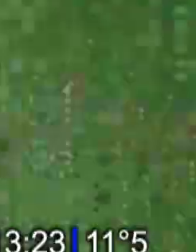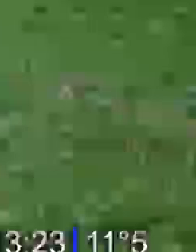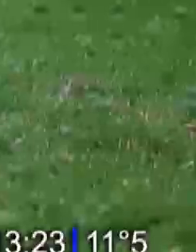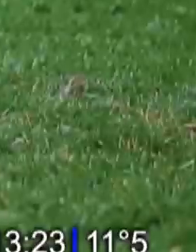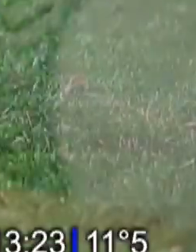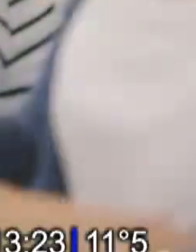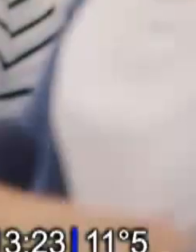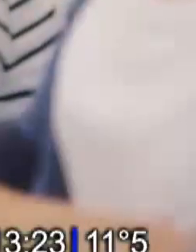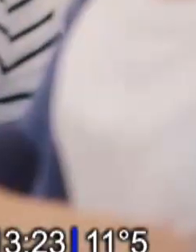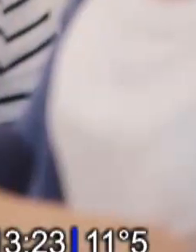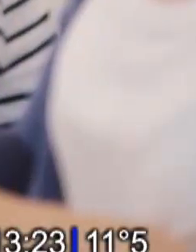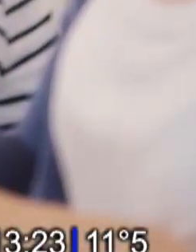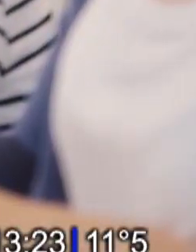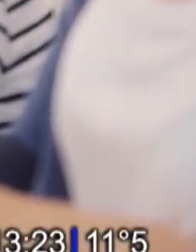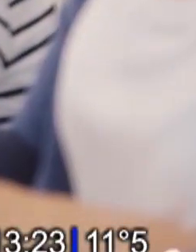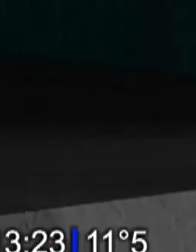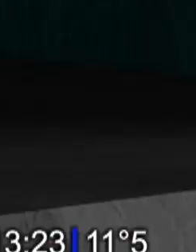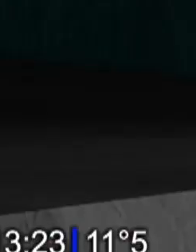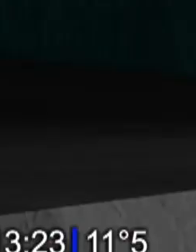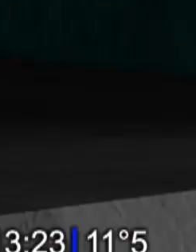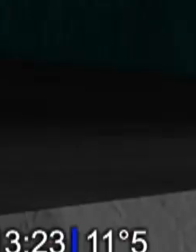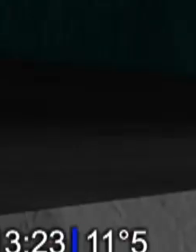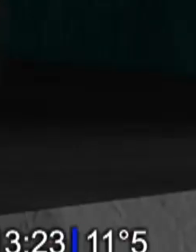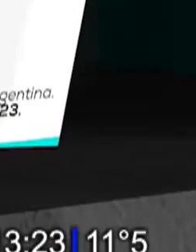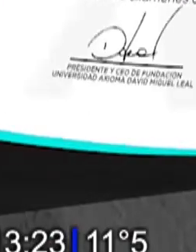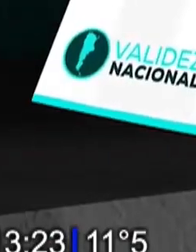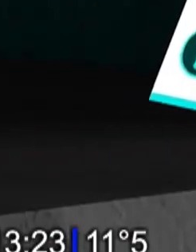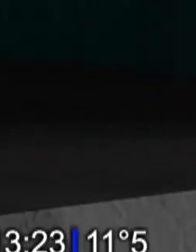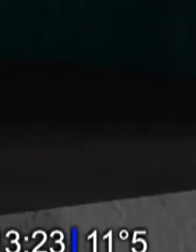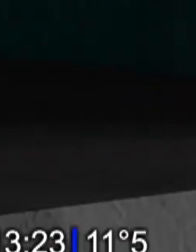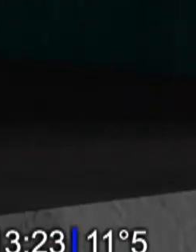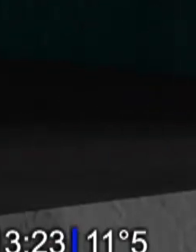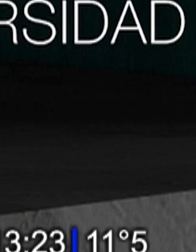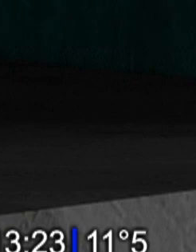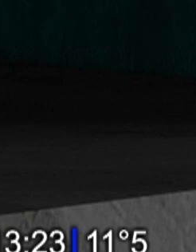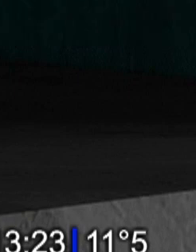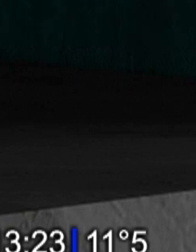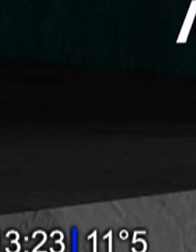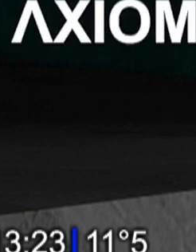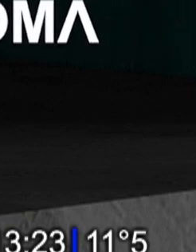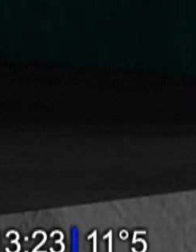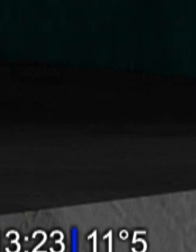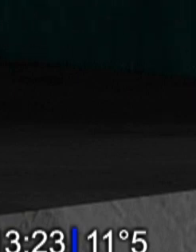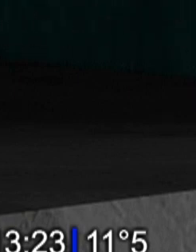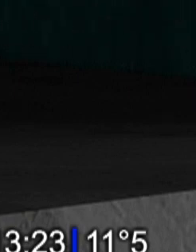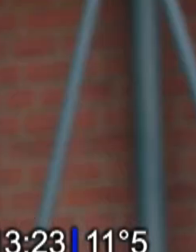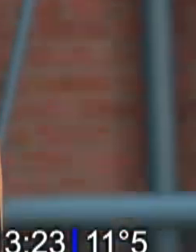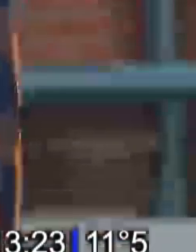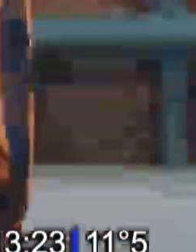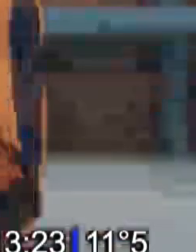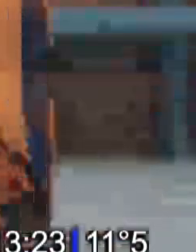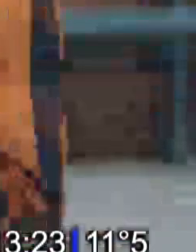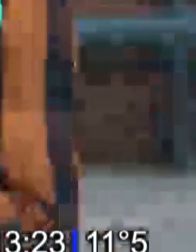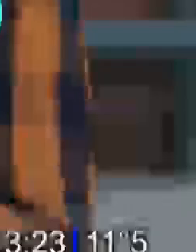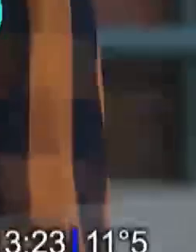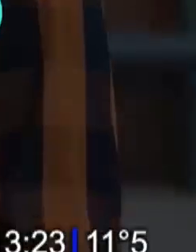y donde quieras o de manera presencial para obtener tu certificado con validez nacional. Fundación Universidad Axioma. Somos